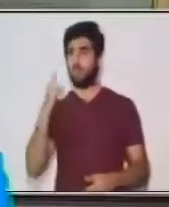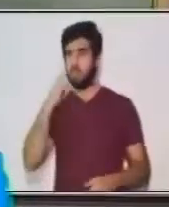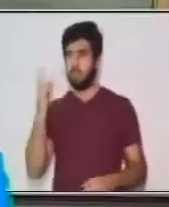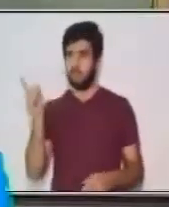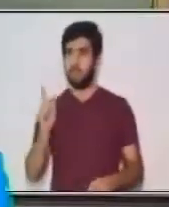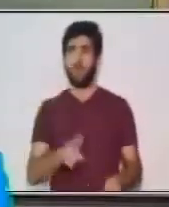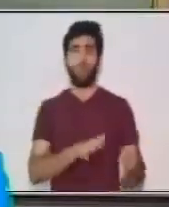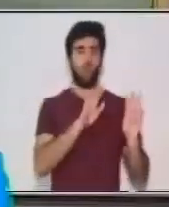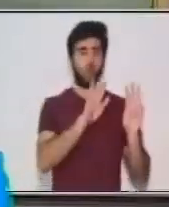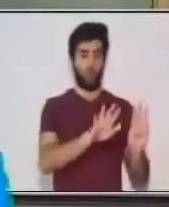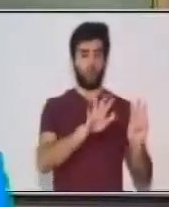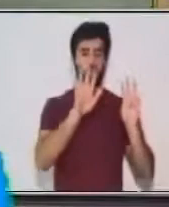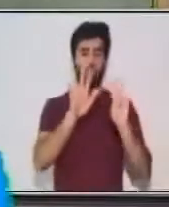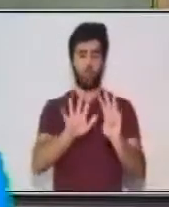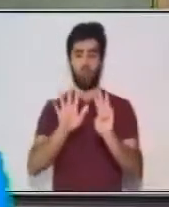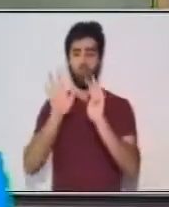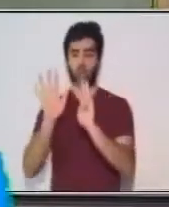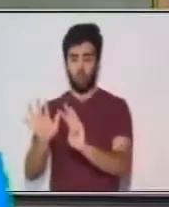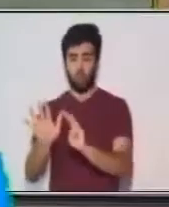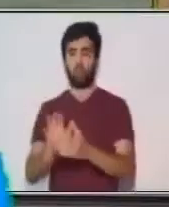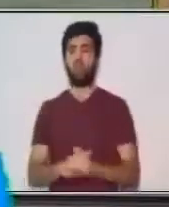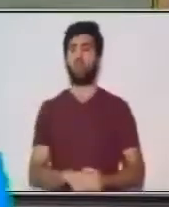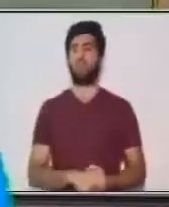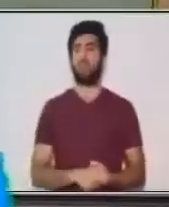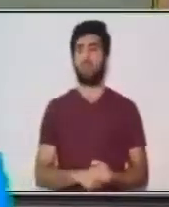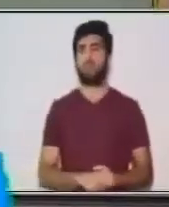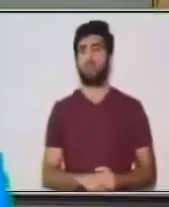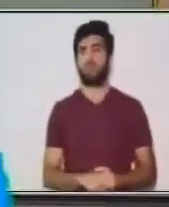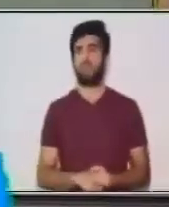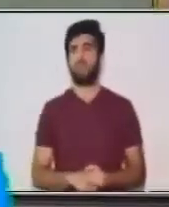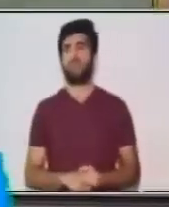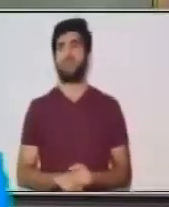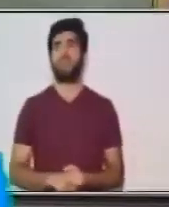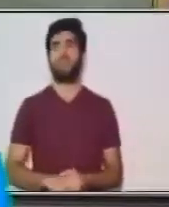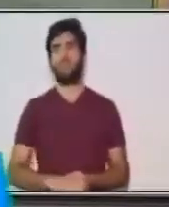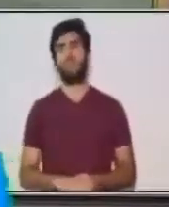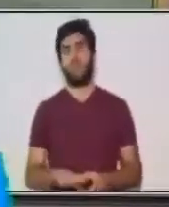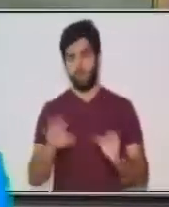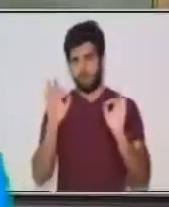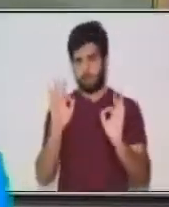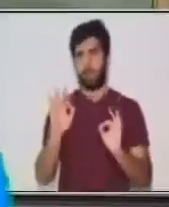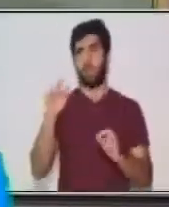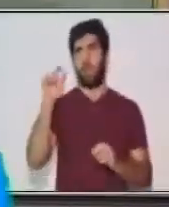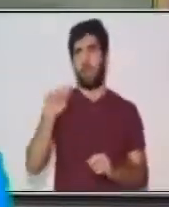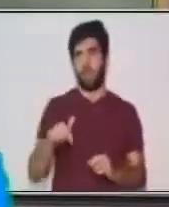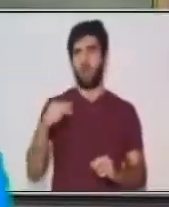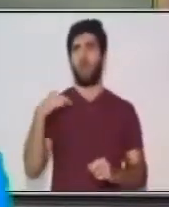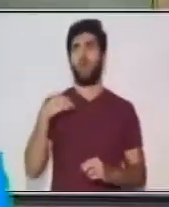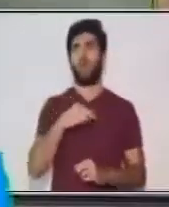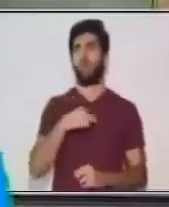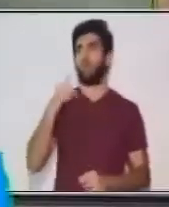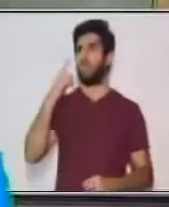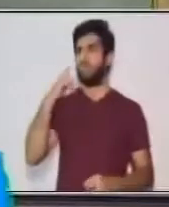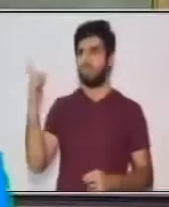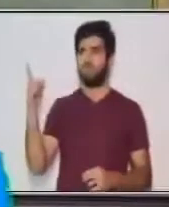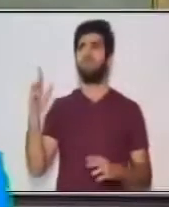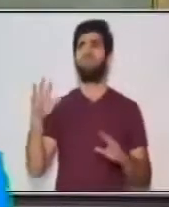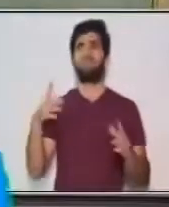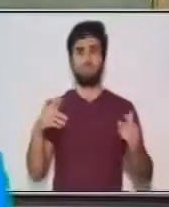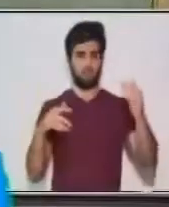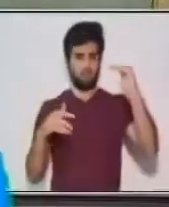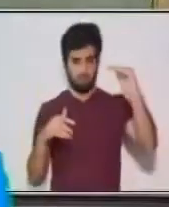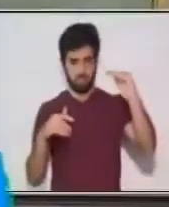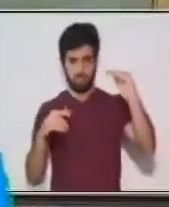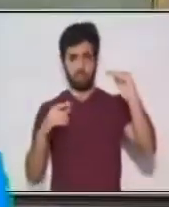El resultado es 888. Ahora observemos qué relación tiene la primera